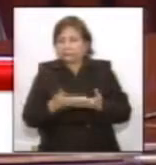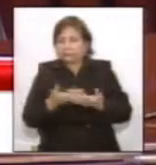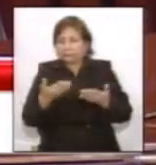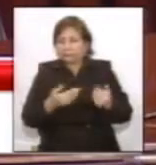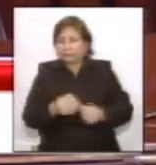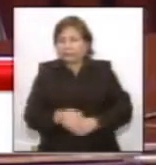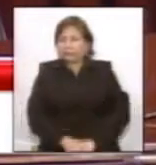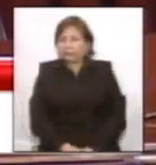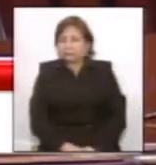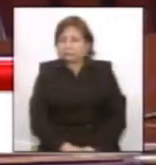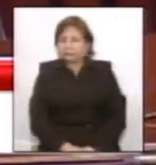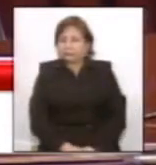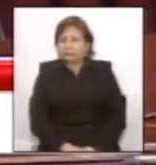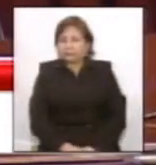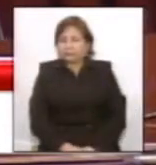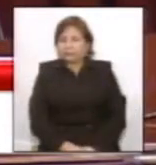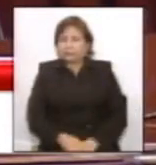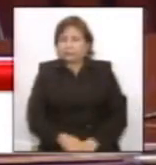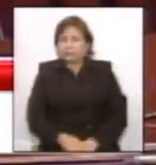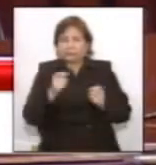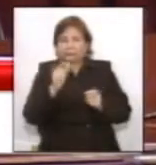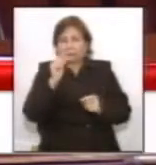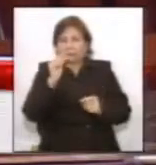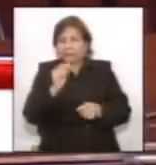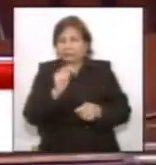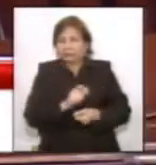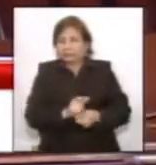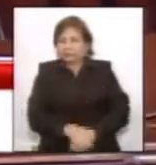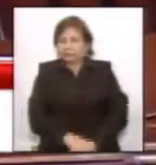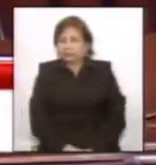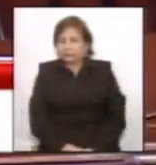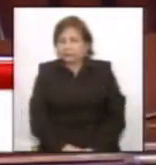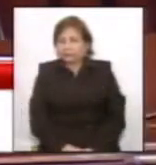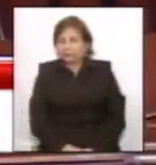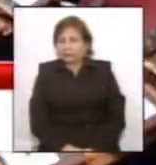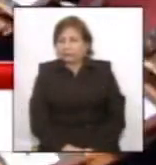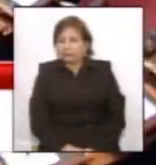considere conveniente. Se suspende la sesión por breve término.